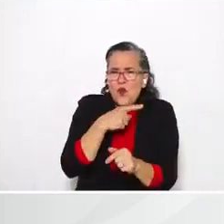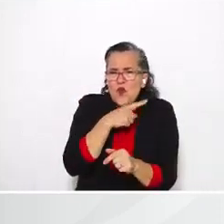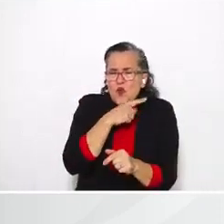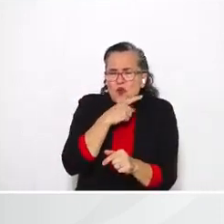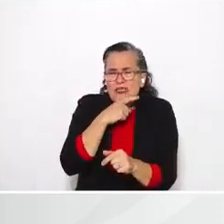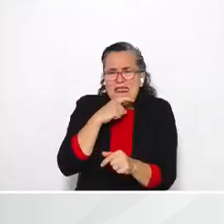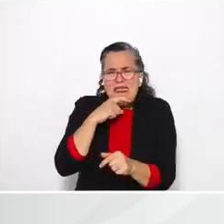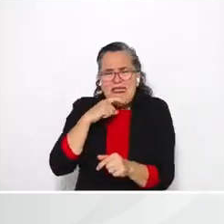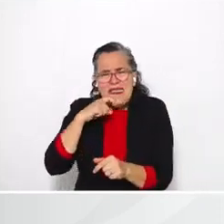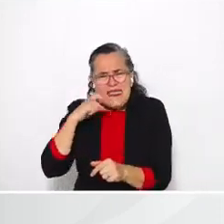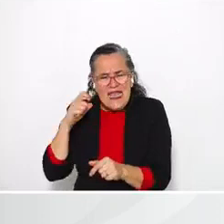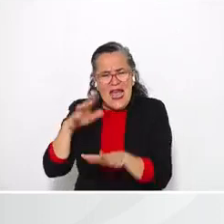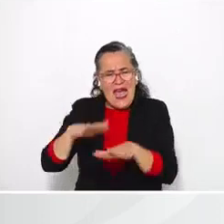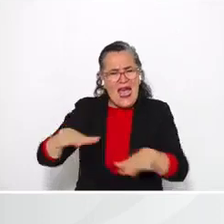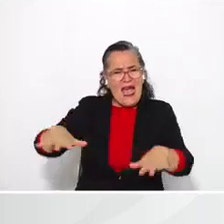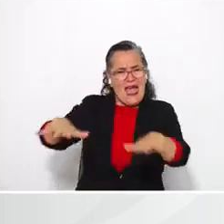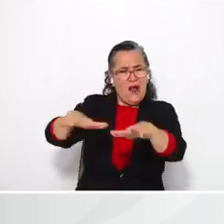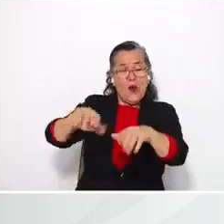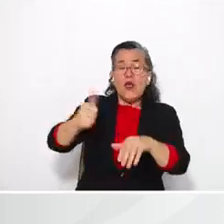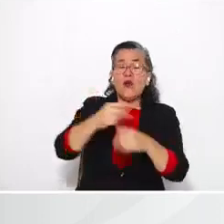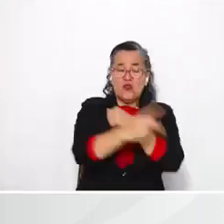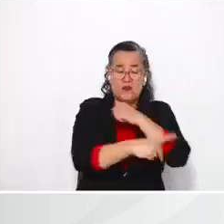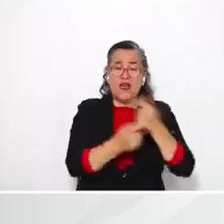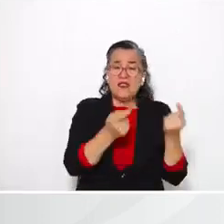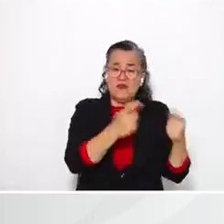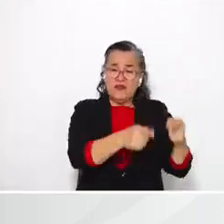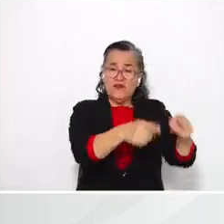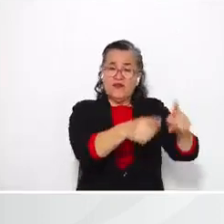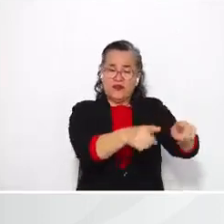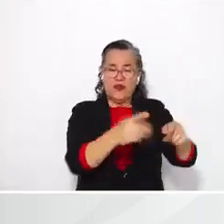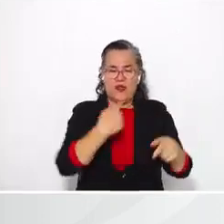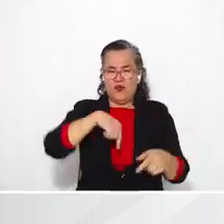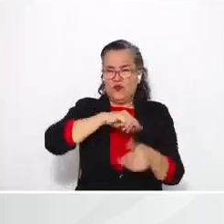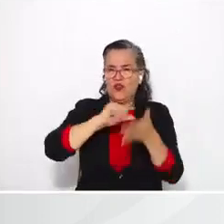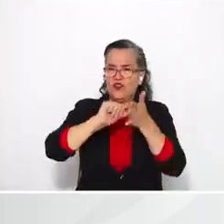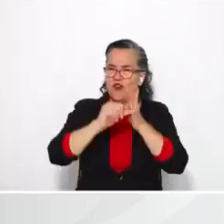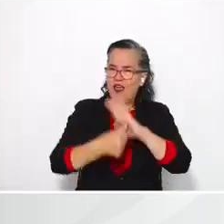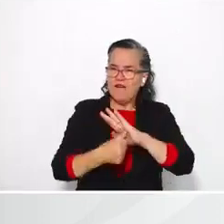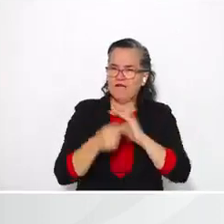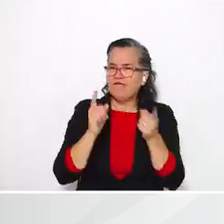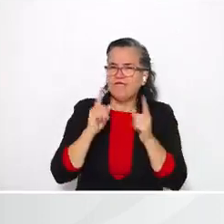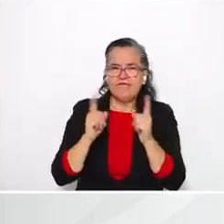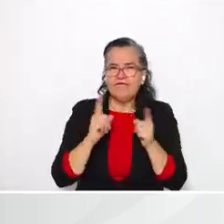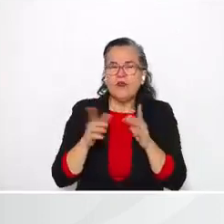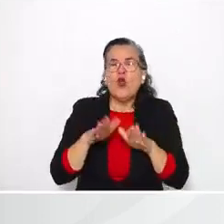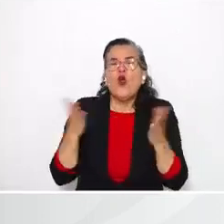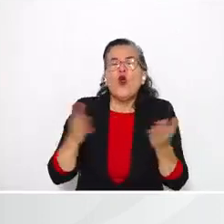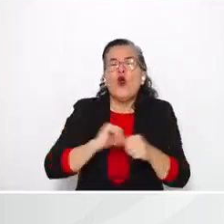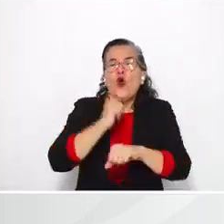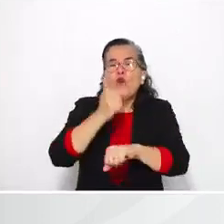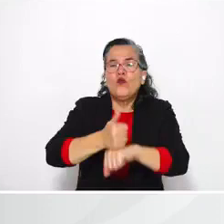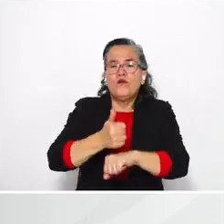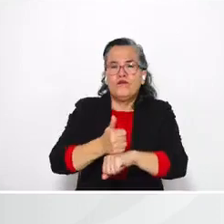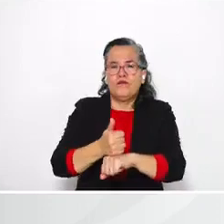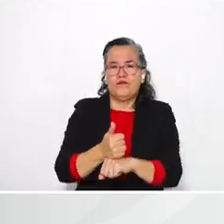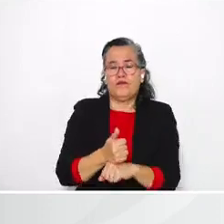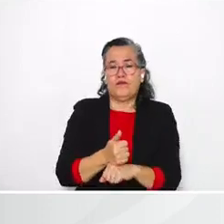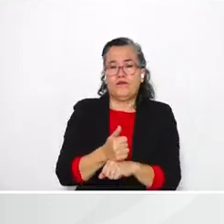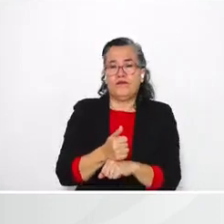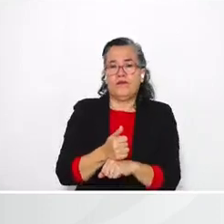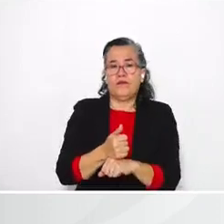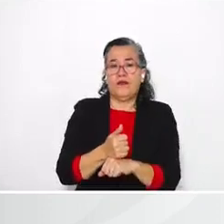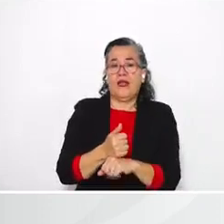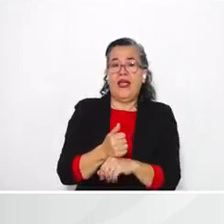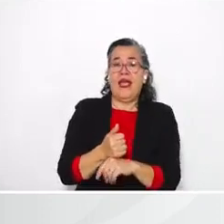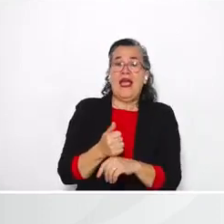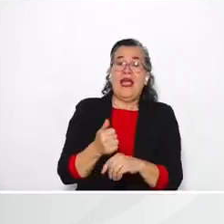Y eso ha pasado en otros países. Entonces nuestro énfasis era cómo establecernos en medio del trópico húmedo,